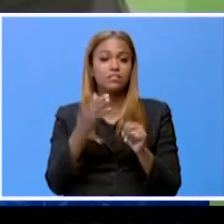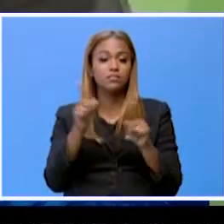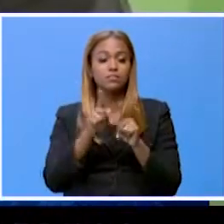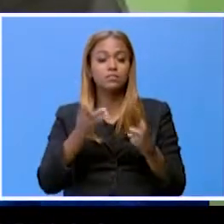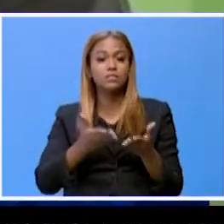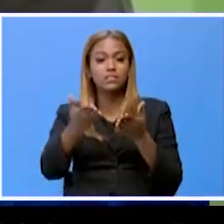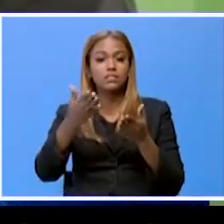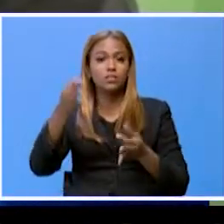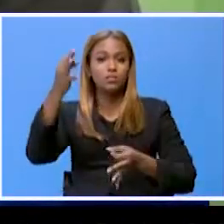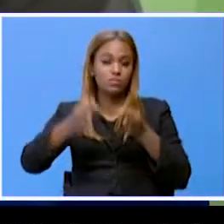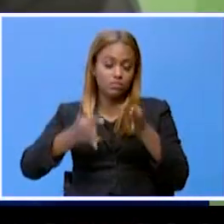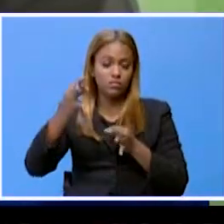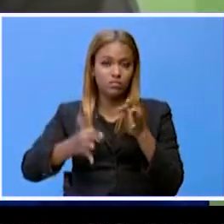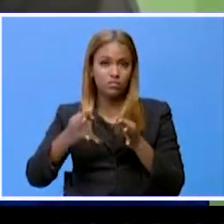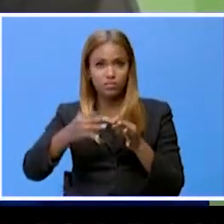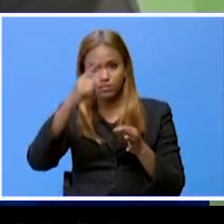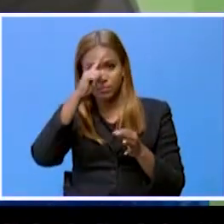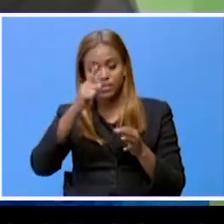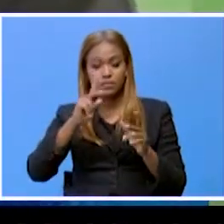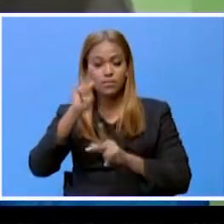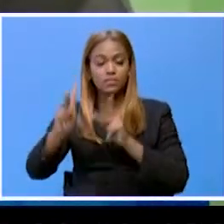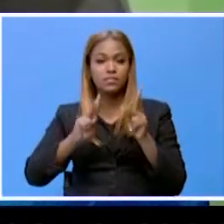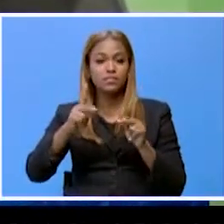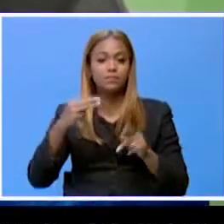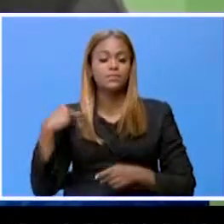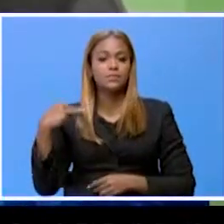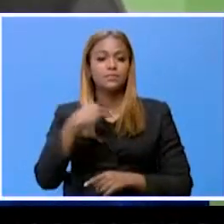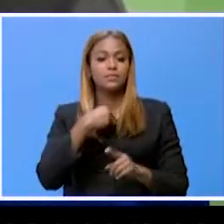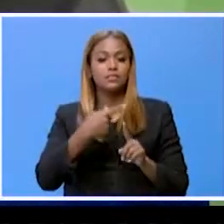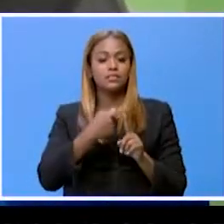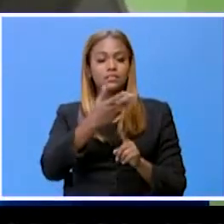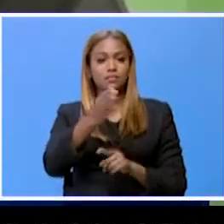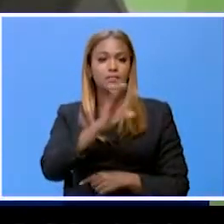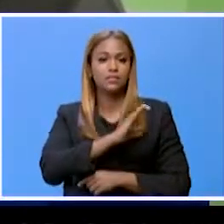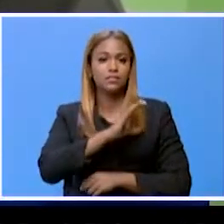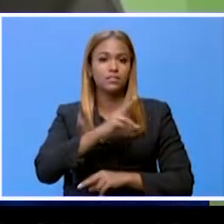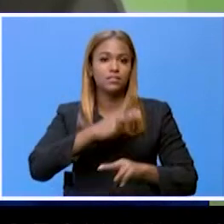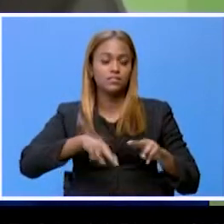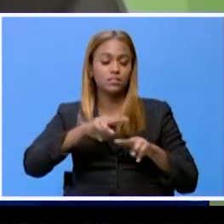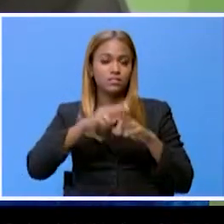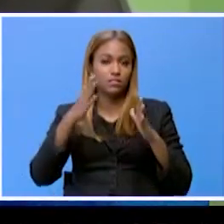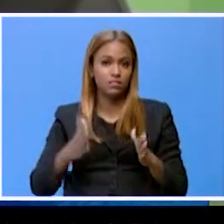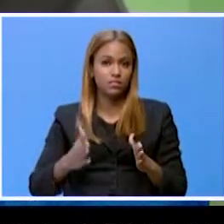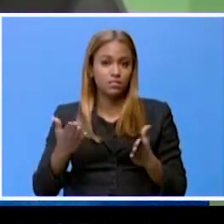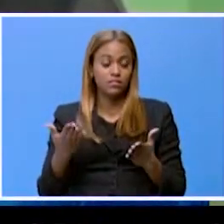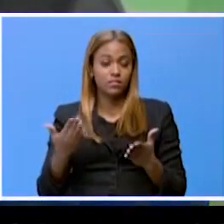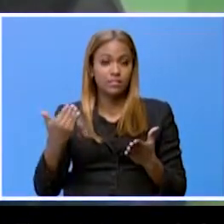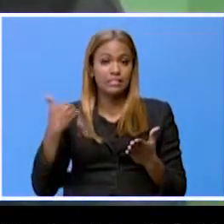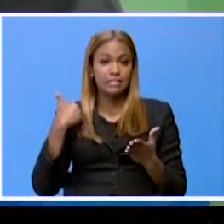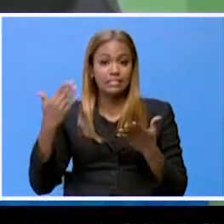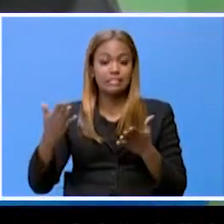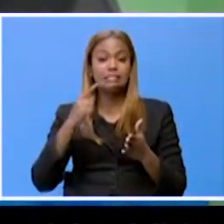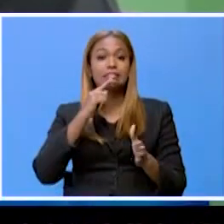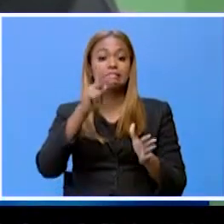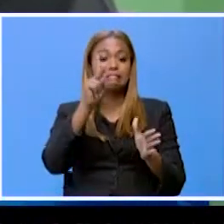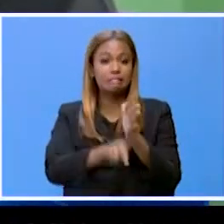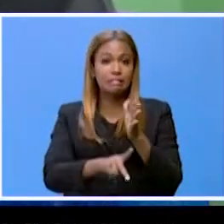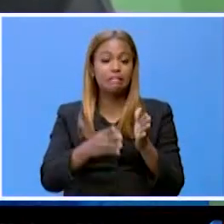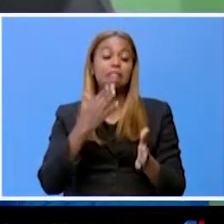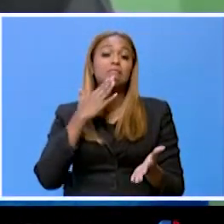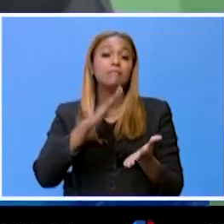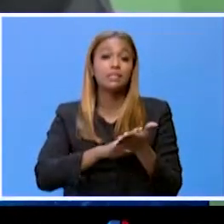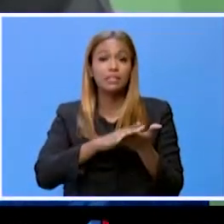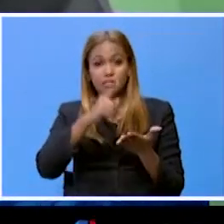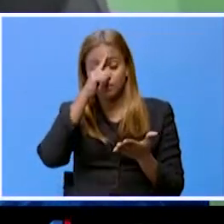cancelar e enviar a la justicia, a la patrulla, a los miembros de la patrulla de la Policía Nacional que vilmente asesinaron